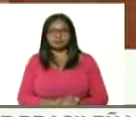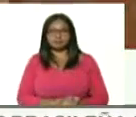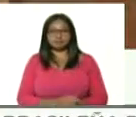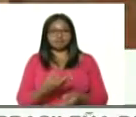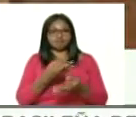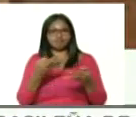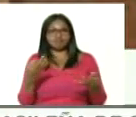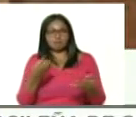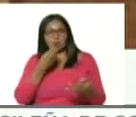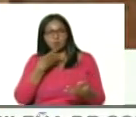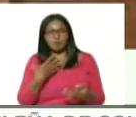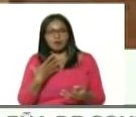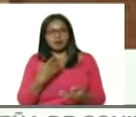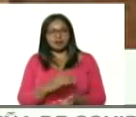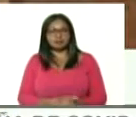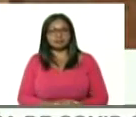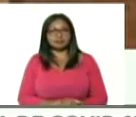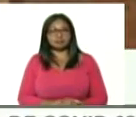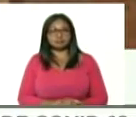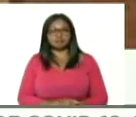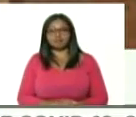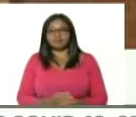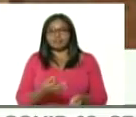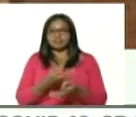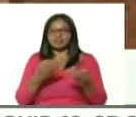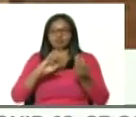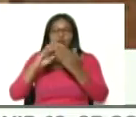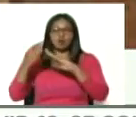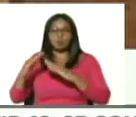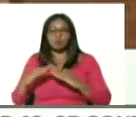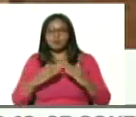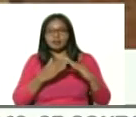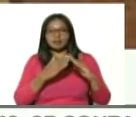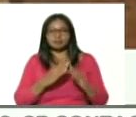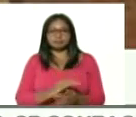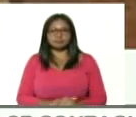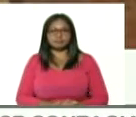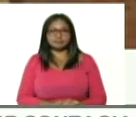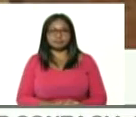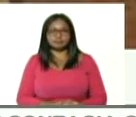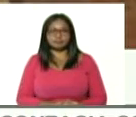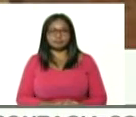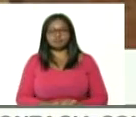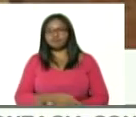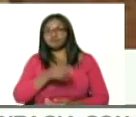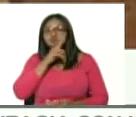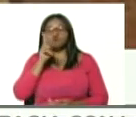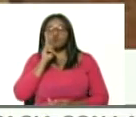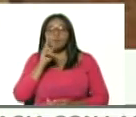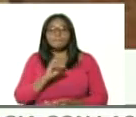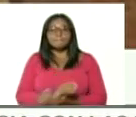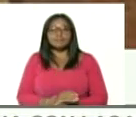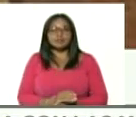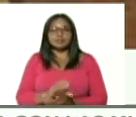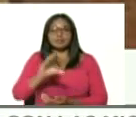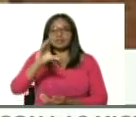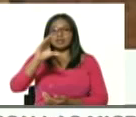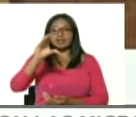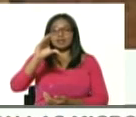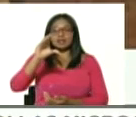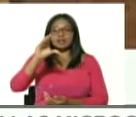buena, ¿vale? Qué cosa más buena. Una comuna llamada Cacique